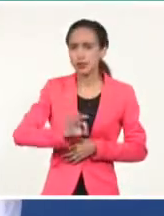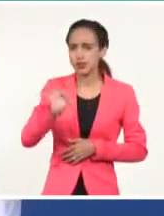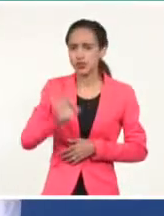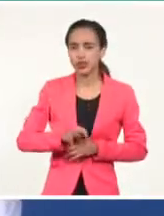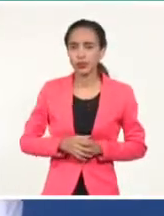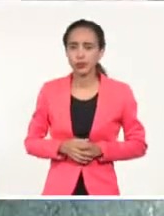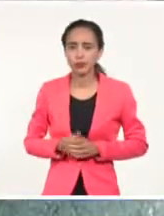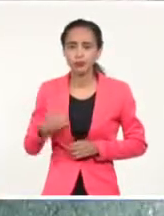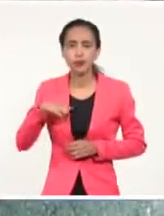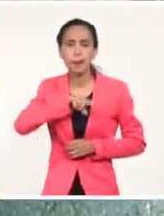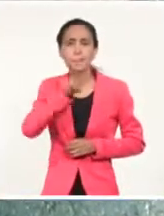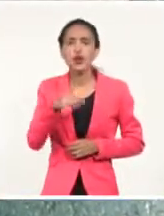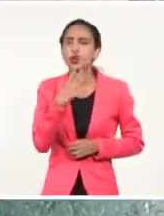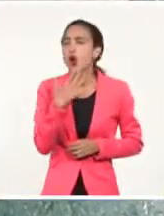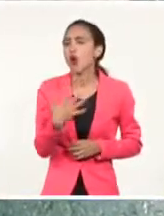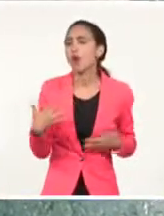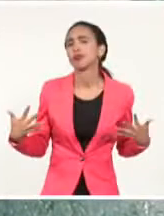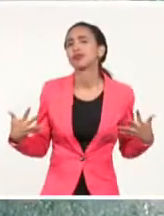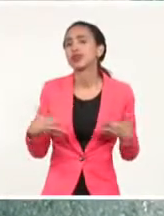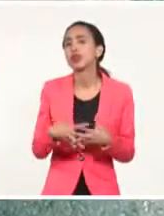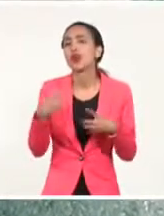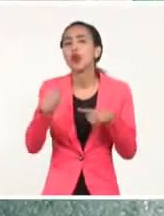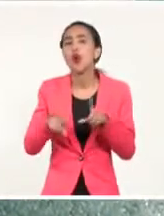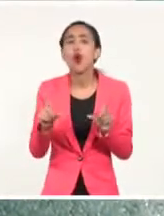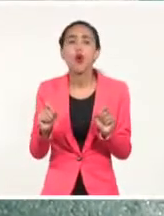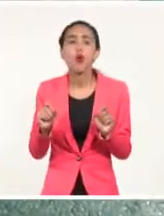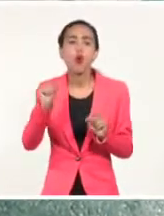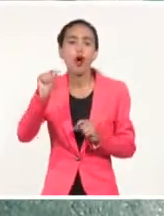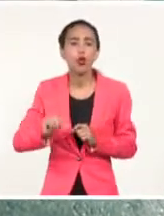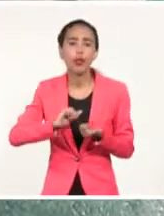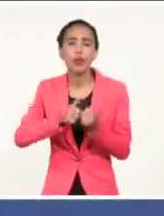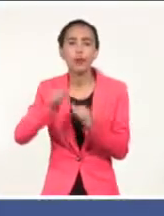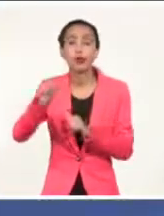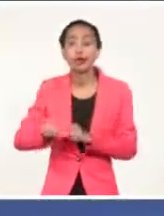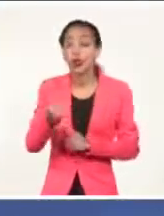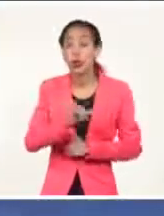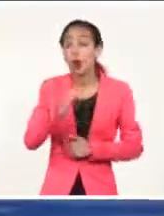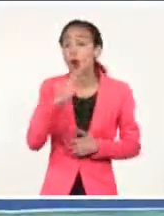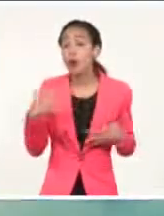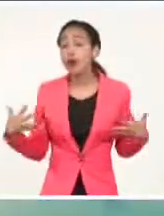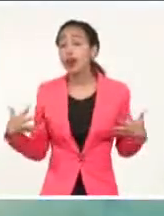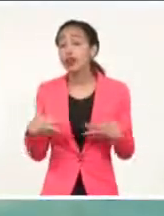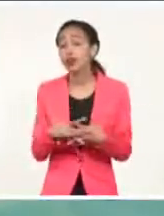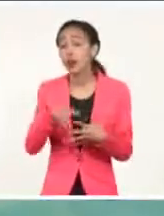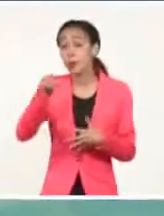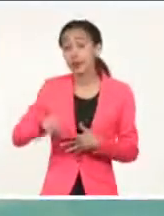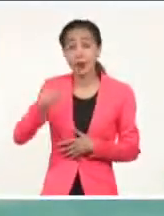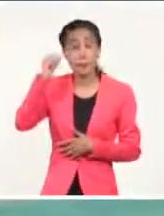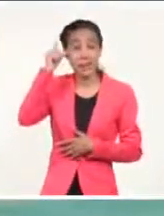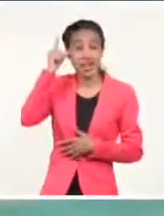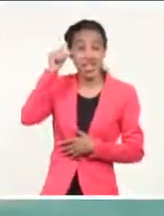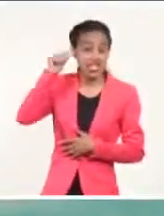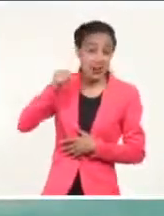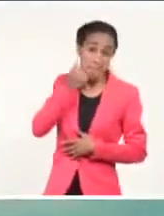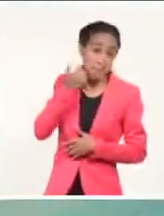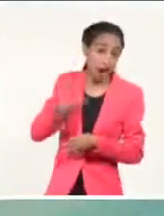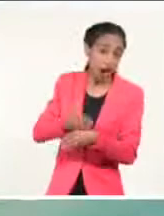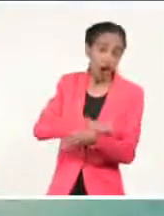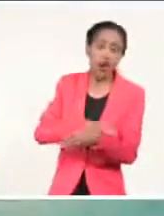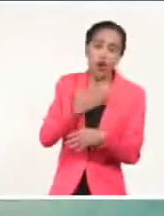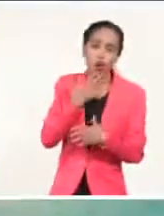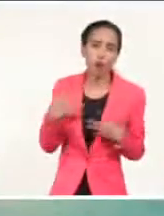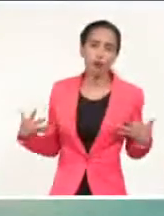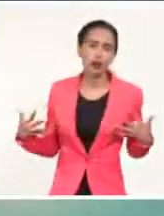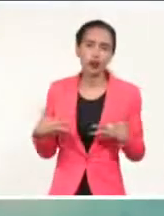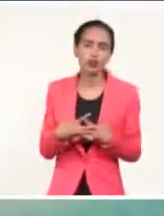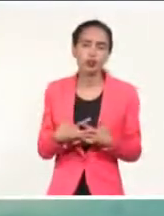la compenetración con los demás jugadores y sobre todo con los más experimentados del grupo que ya tienen varios eventos internacionales?